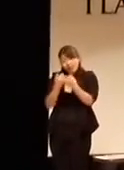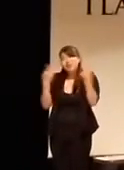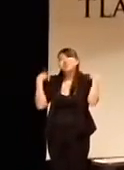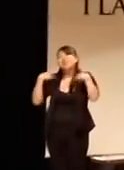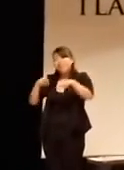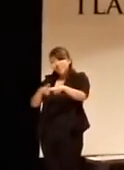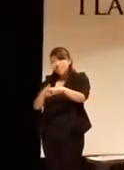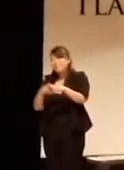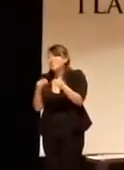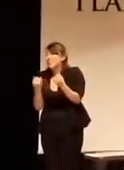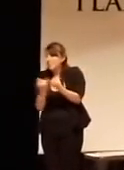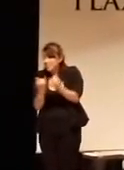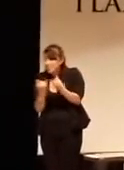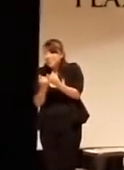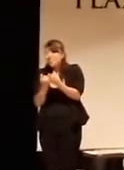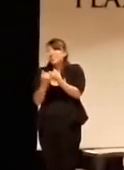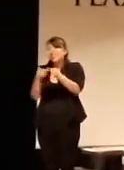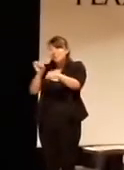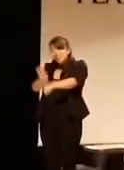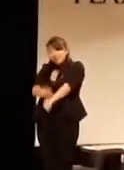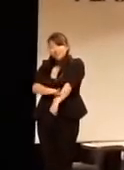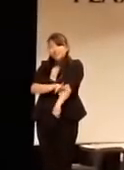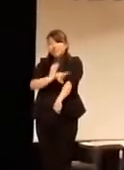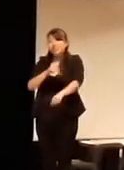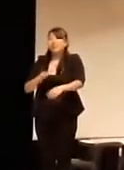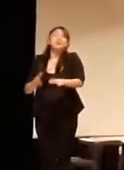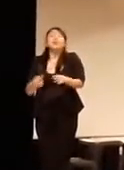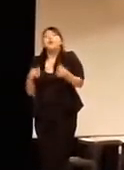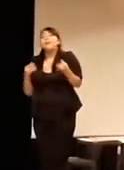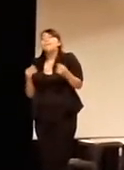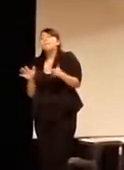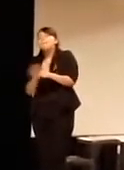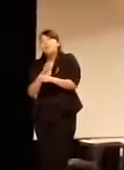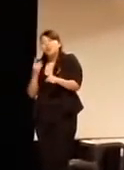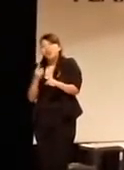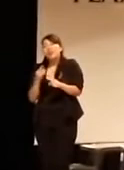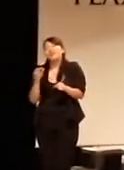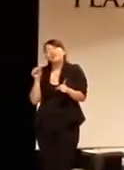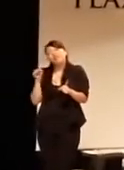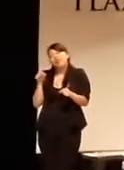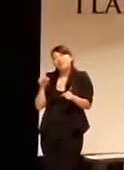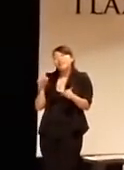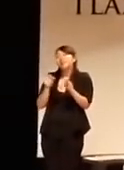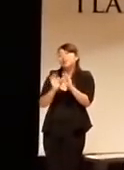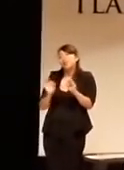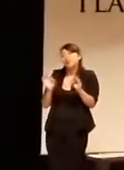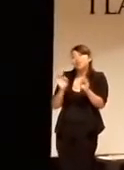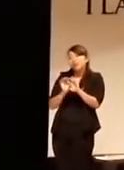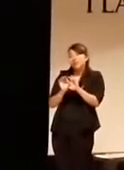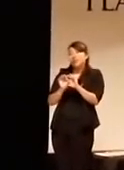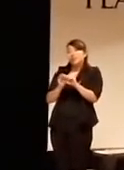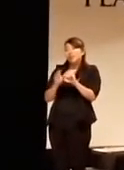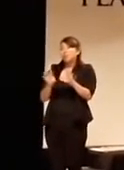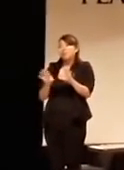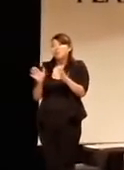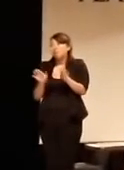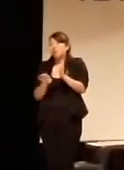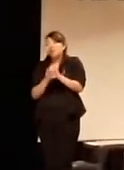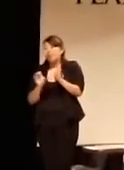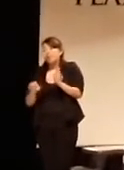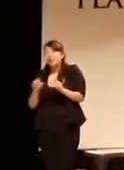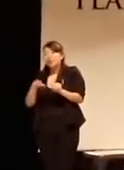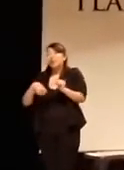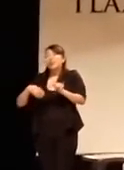escuela, de las que resultan después de haber sido clasificados únicamente por el resultado de un examen con